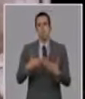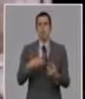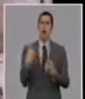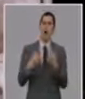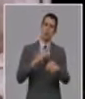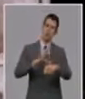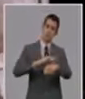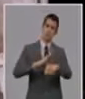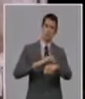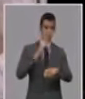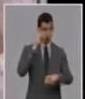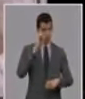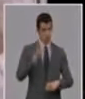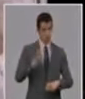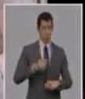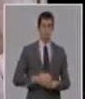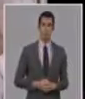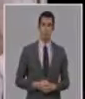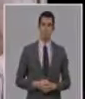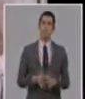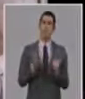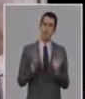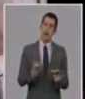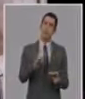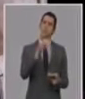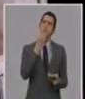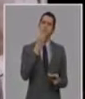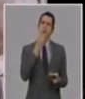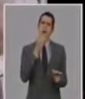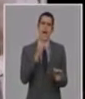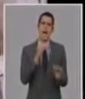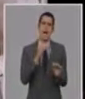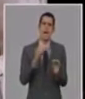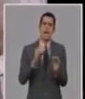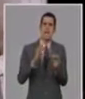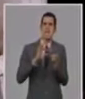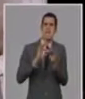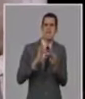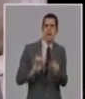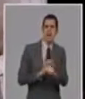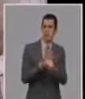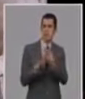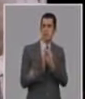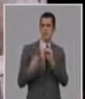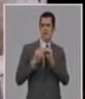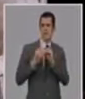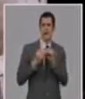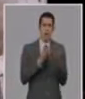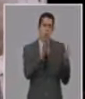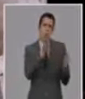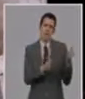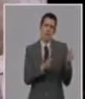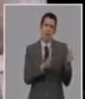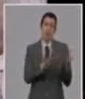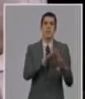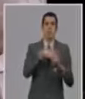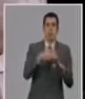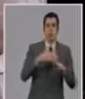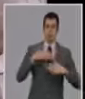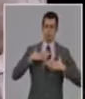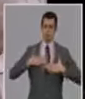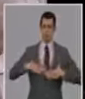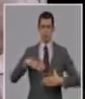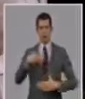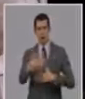solo de la agresividad que tuvo la enfermedad en la etapa aguda, sino también de la respuesta inmune que sea capaz de